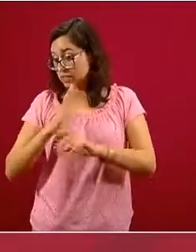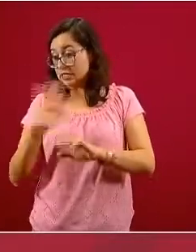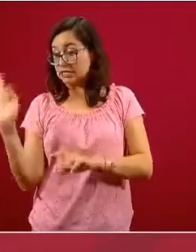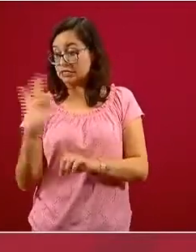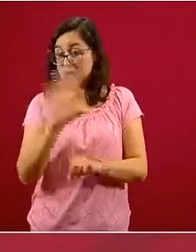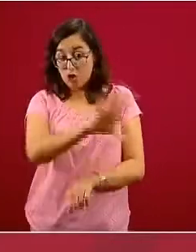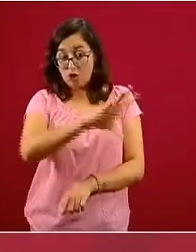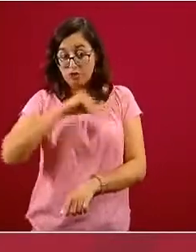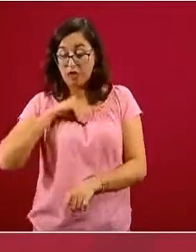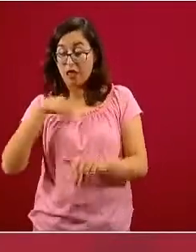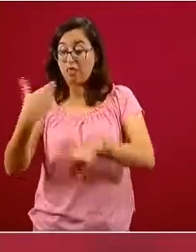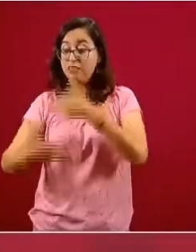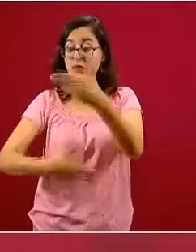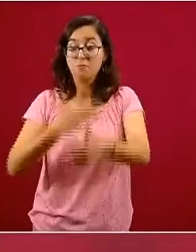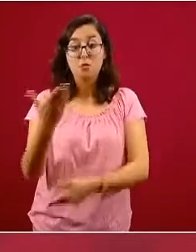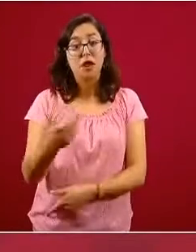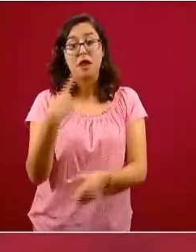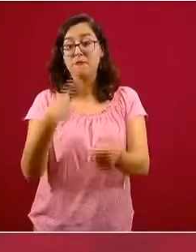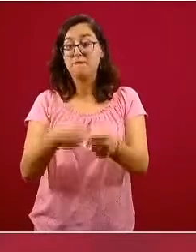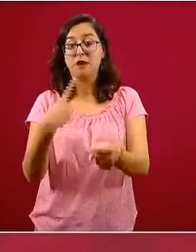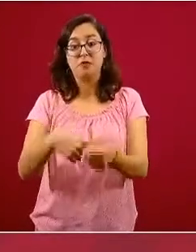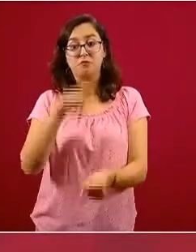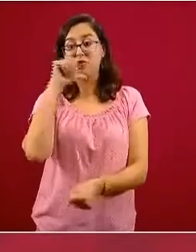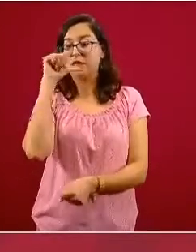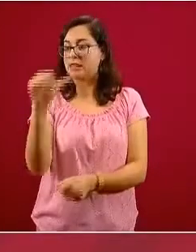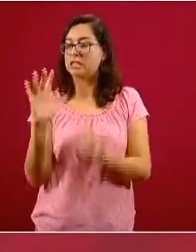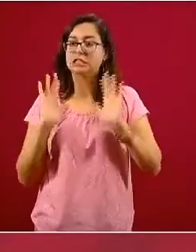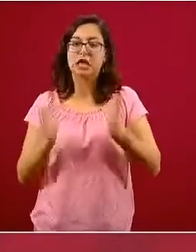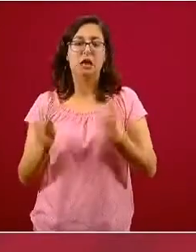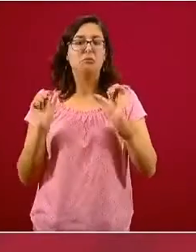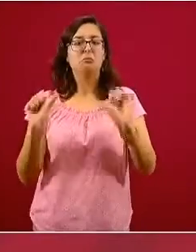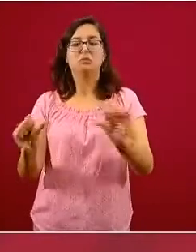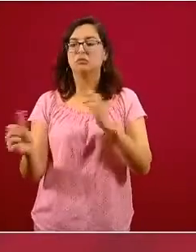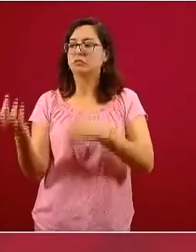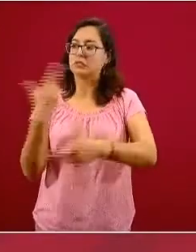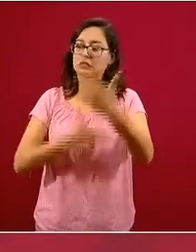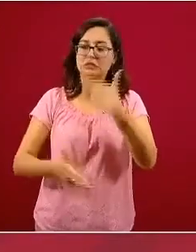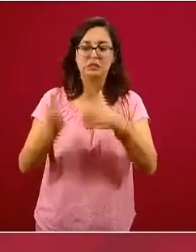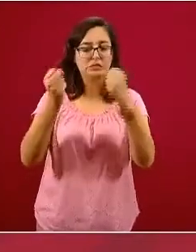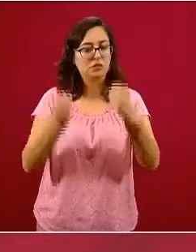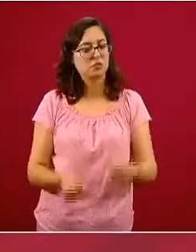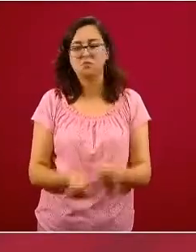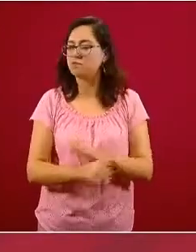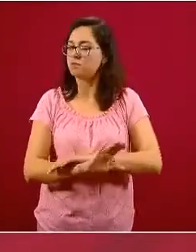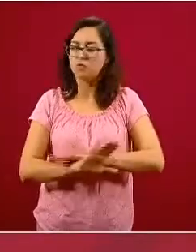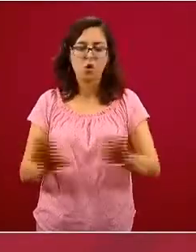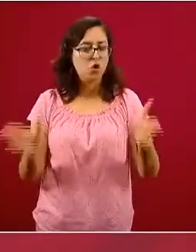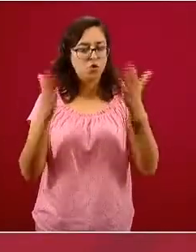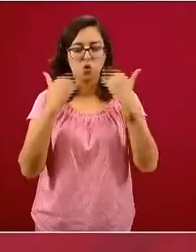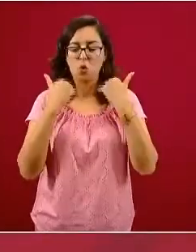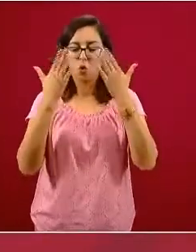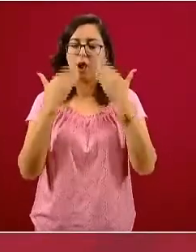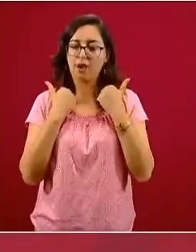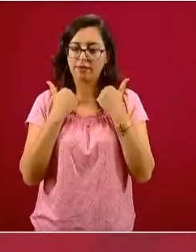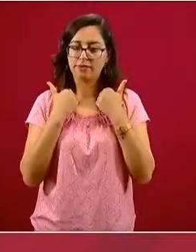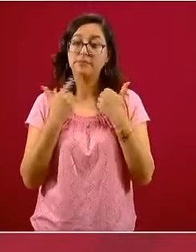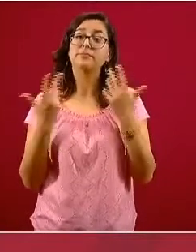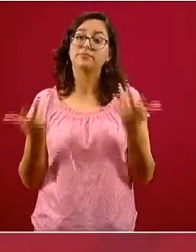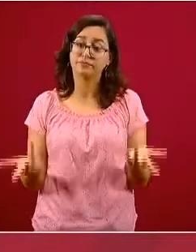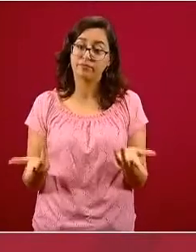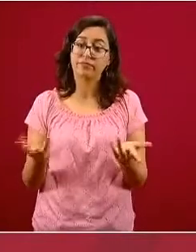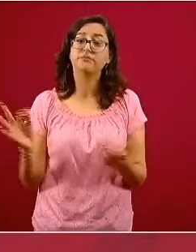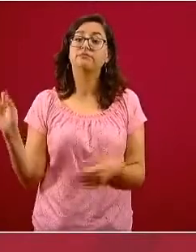especie de garantía de que pueden retornar de manera segura a sus trabajos. No tiene evidencia científica y seguramente